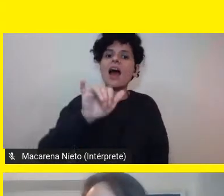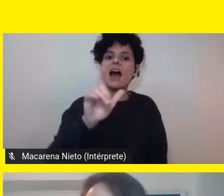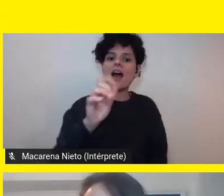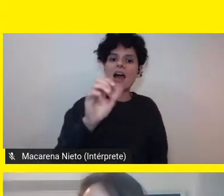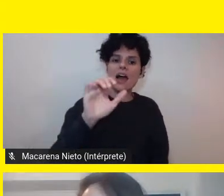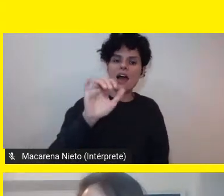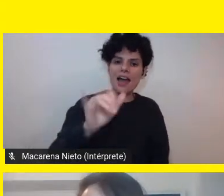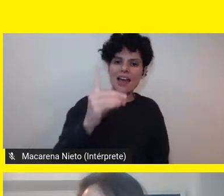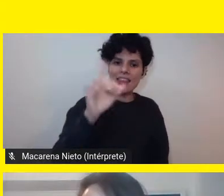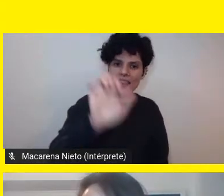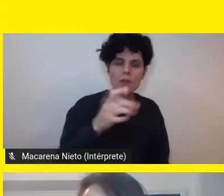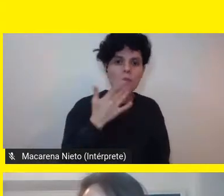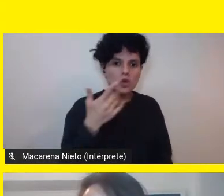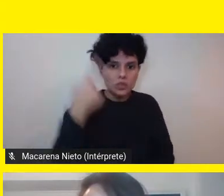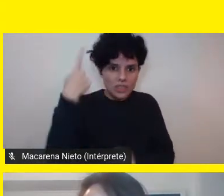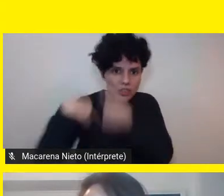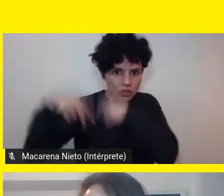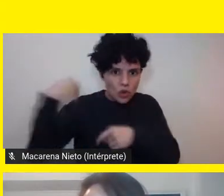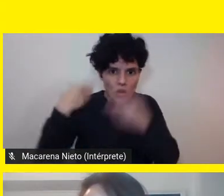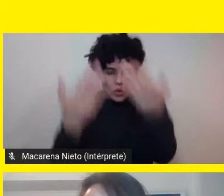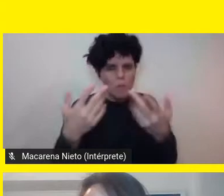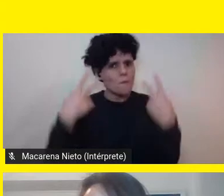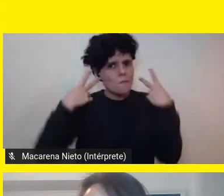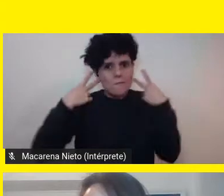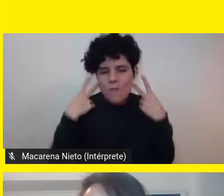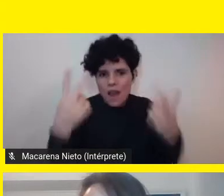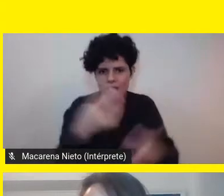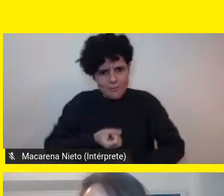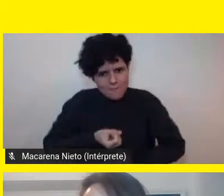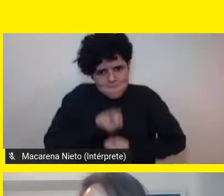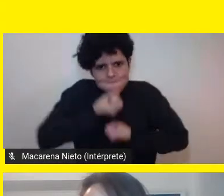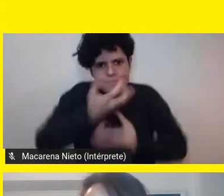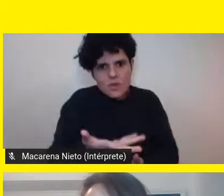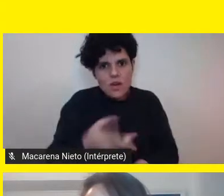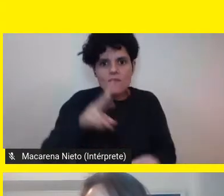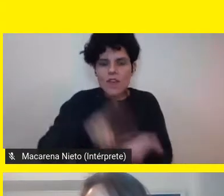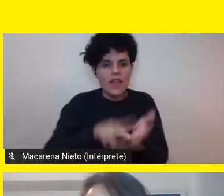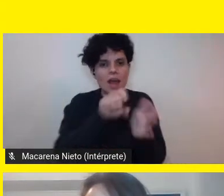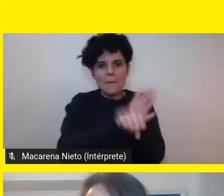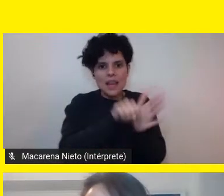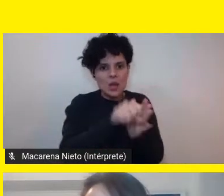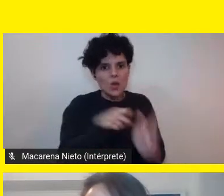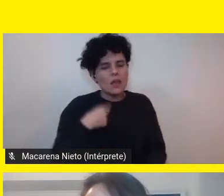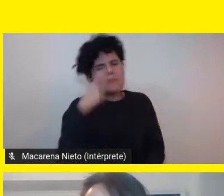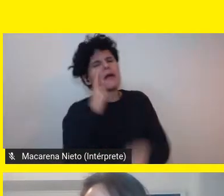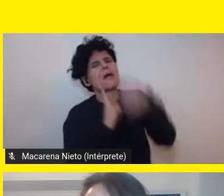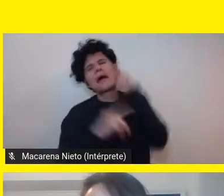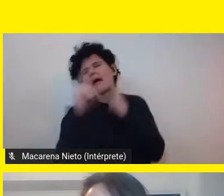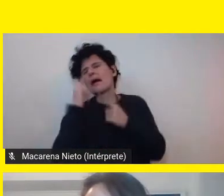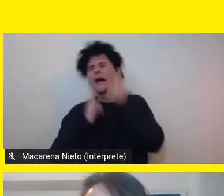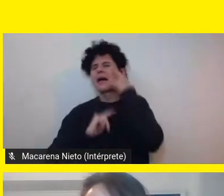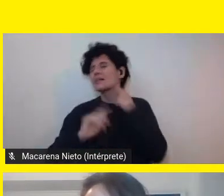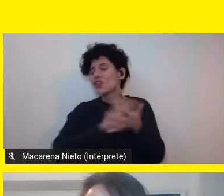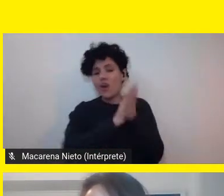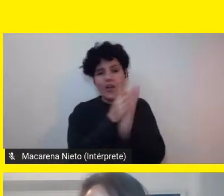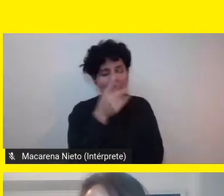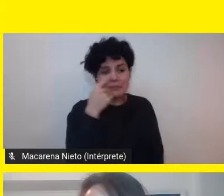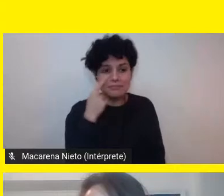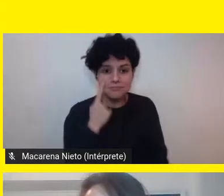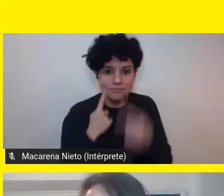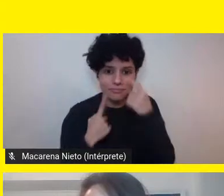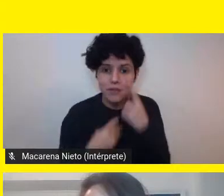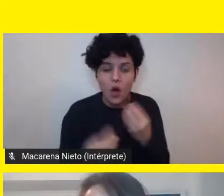por este testimonio, por ser tan valiente de contar su historia. Yo me la lloré toda la película, de verdad, me la lloré toda, porque obviamente me